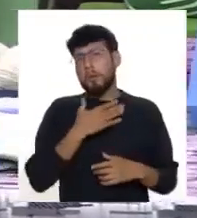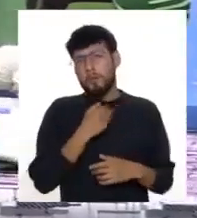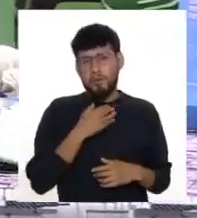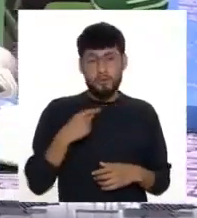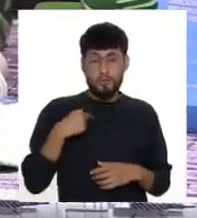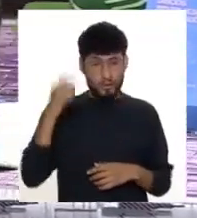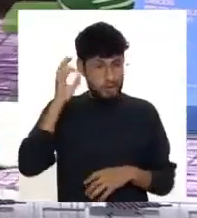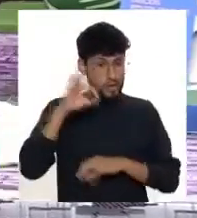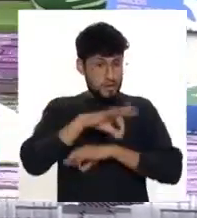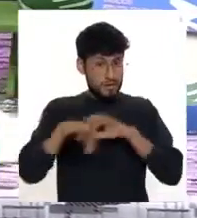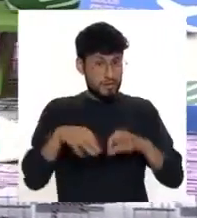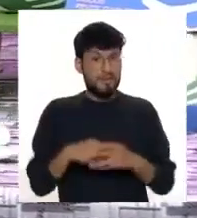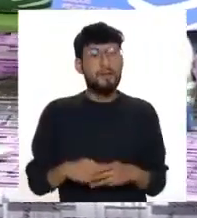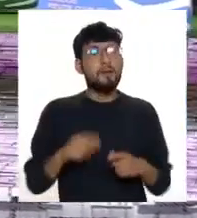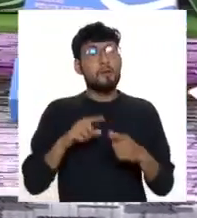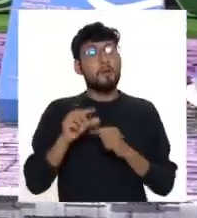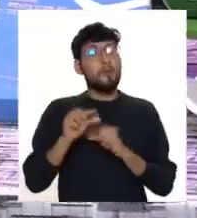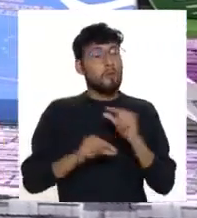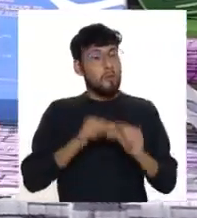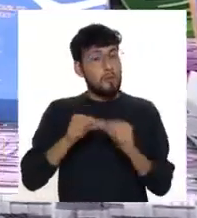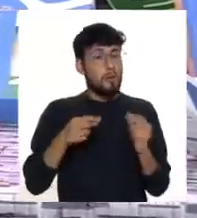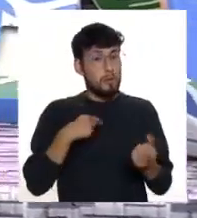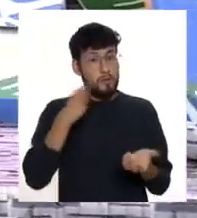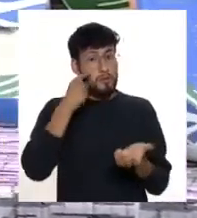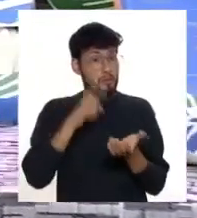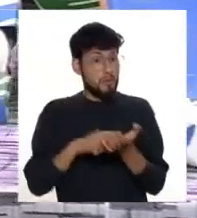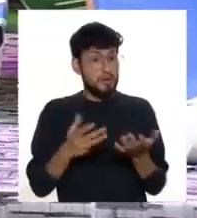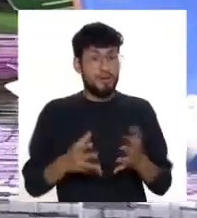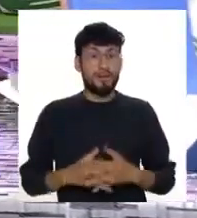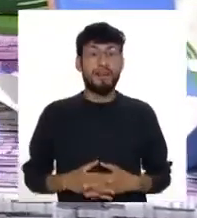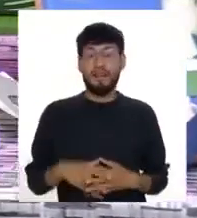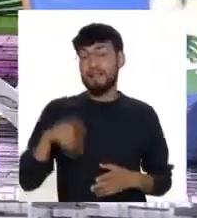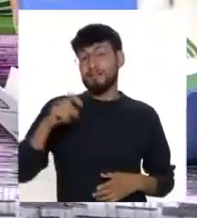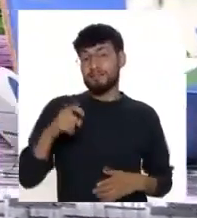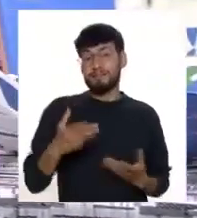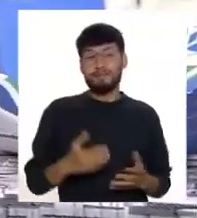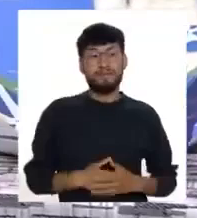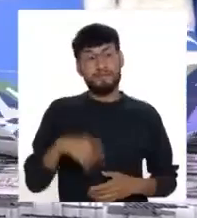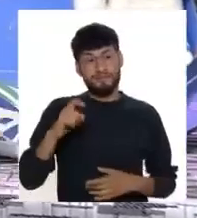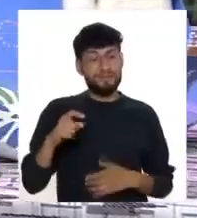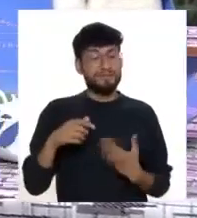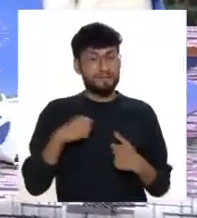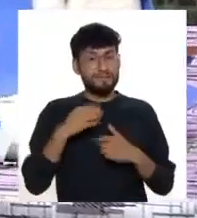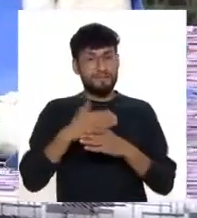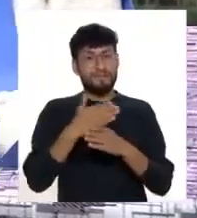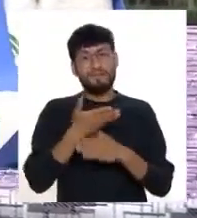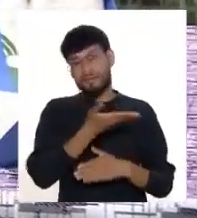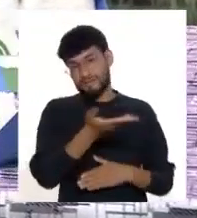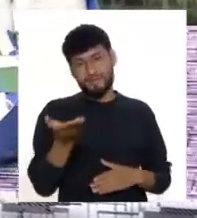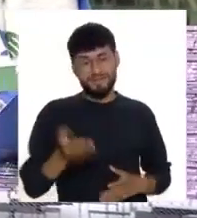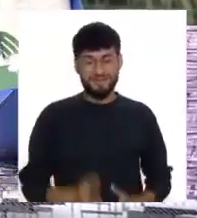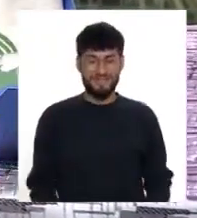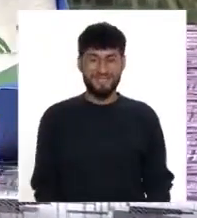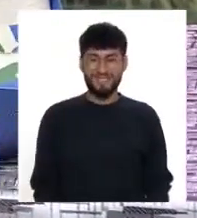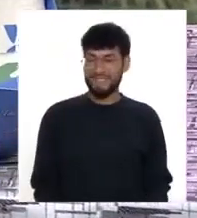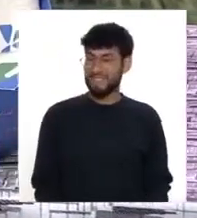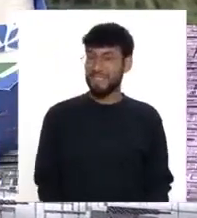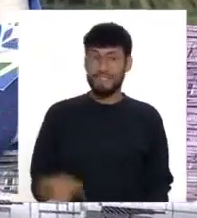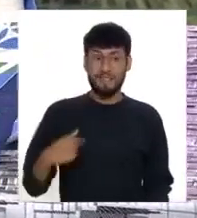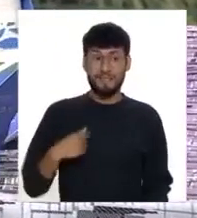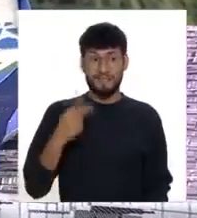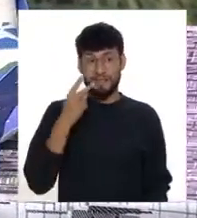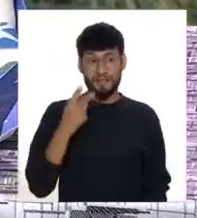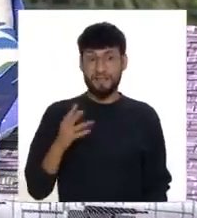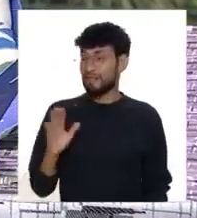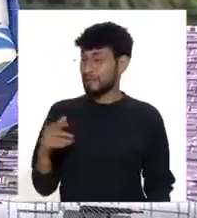yo soy arquitecta y poco a poco me di cuenta que que era necesario que era necesario compartirlo con el resto Pero además